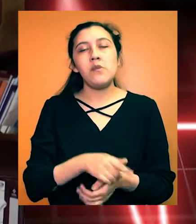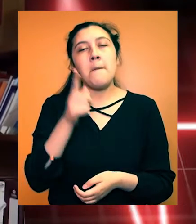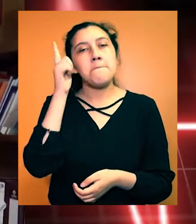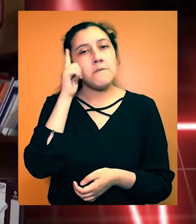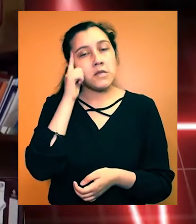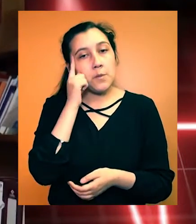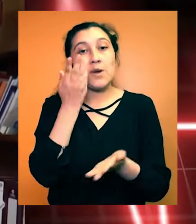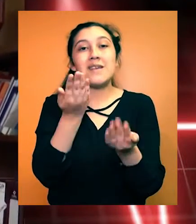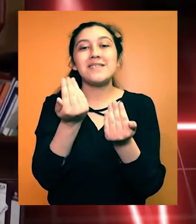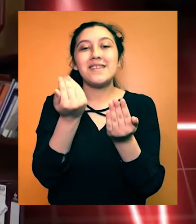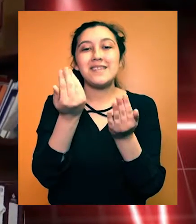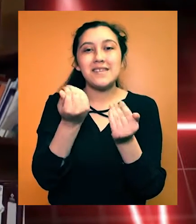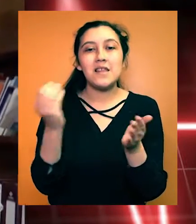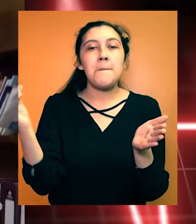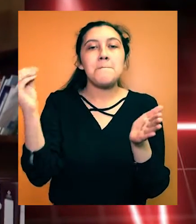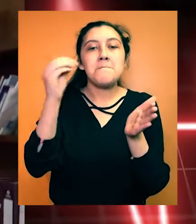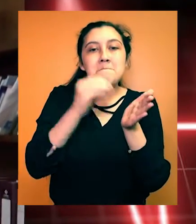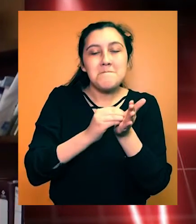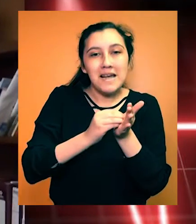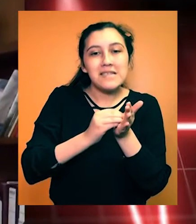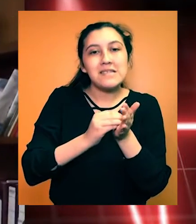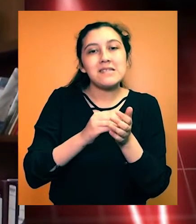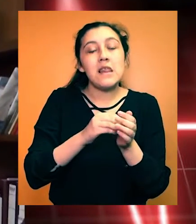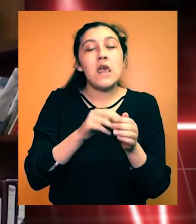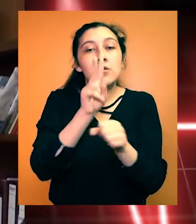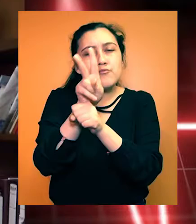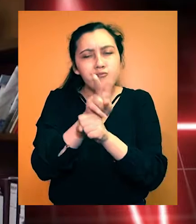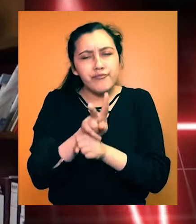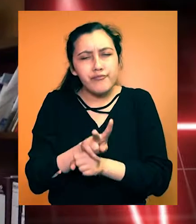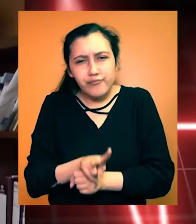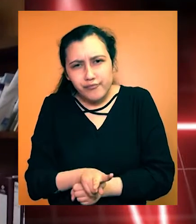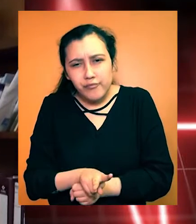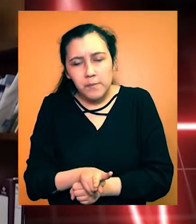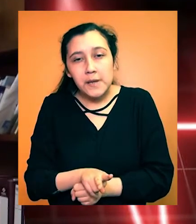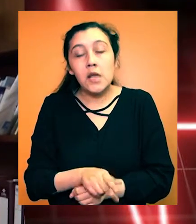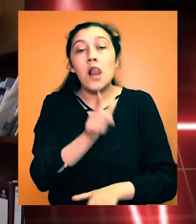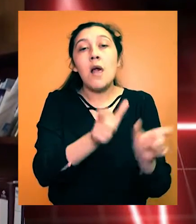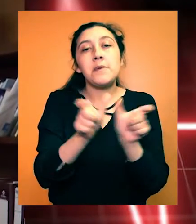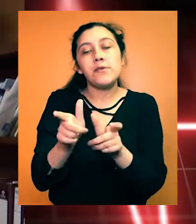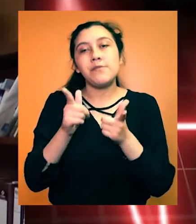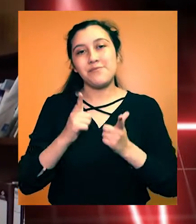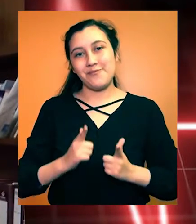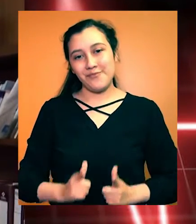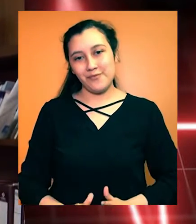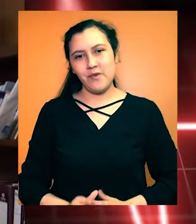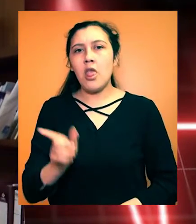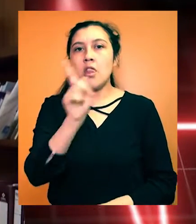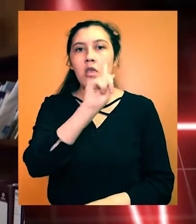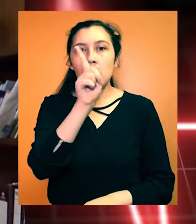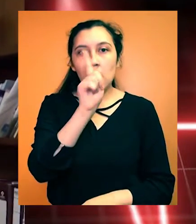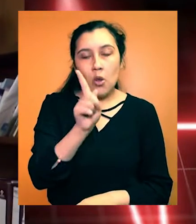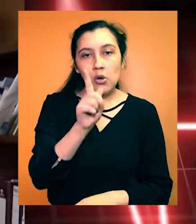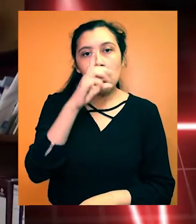lugar. Creemos que hace necesario también reforzar un poco la seguridad para darle esa tranquilidad y no permitir que